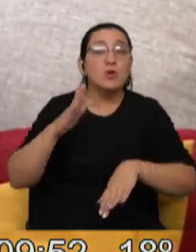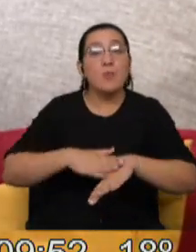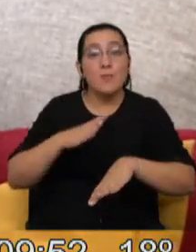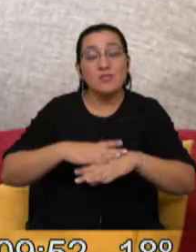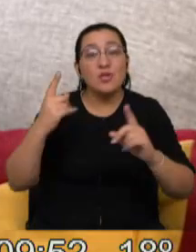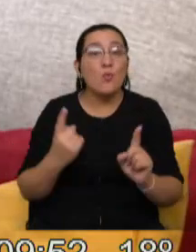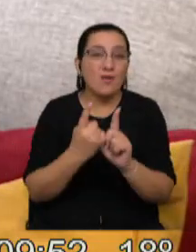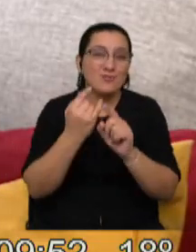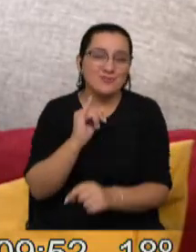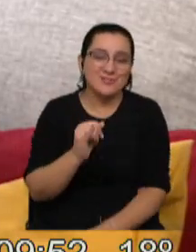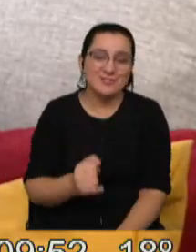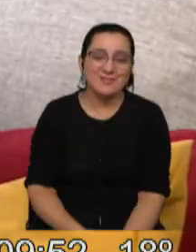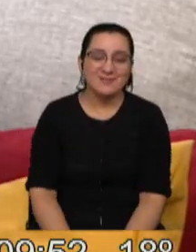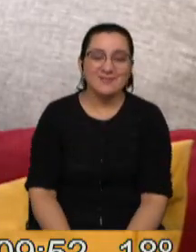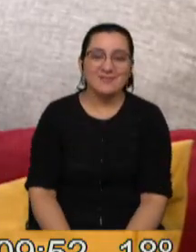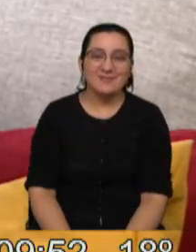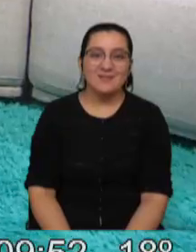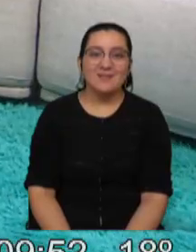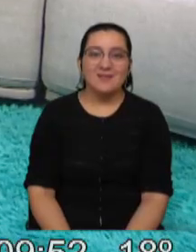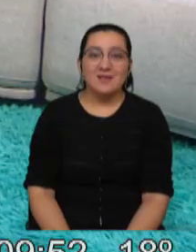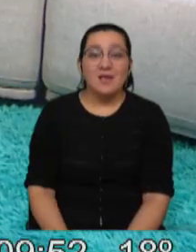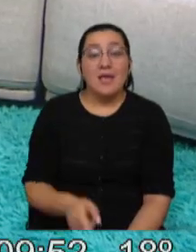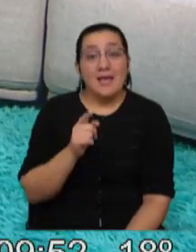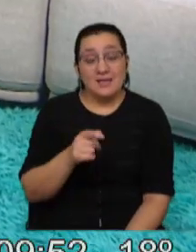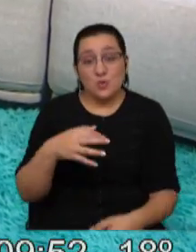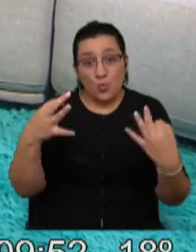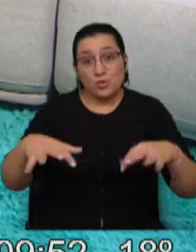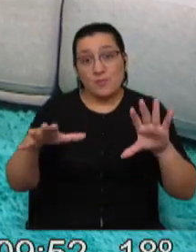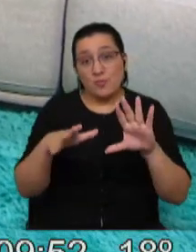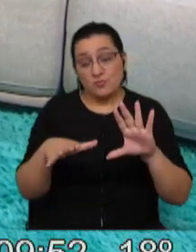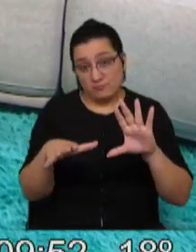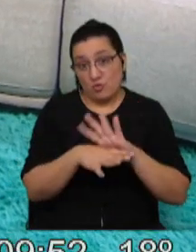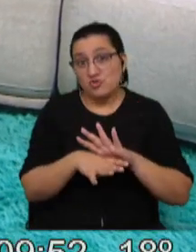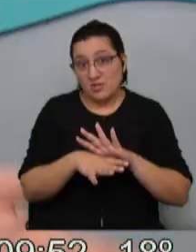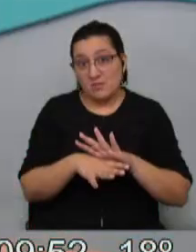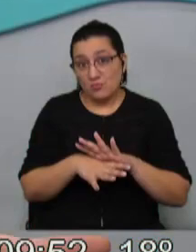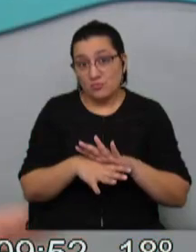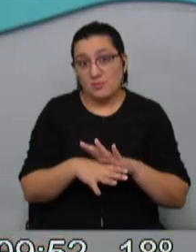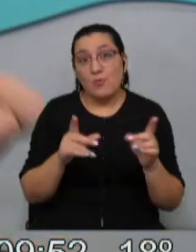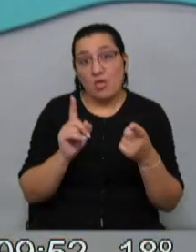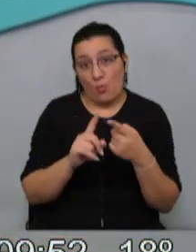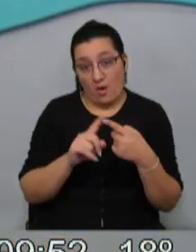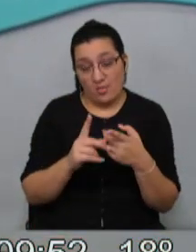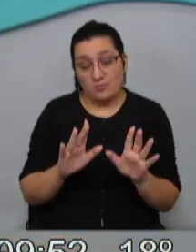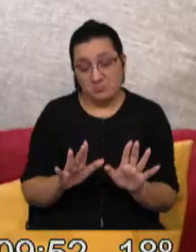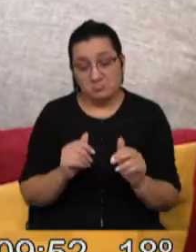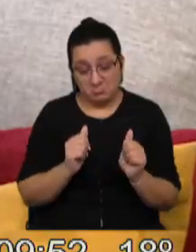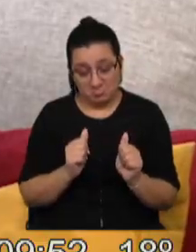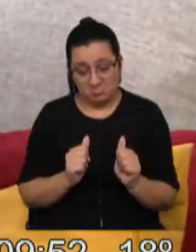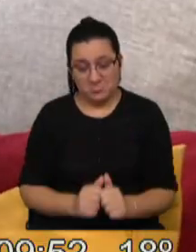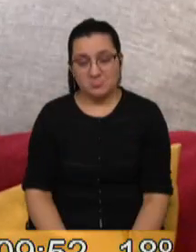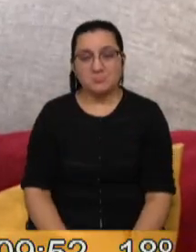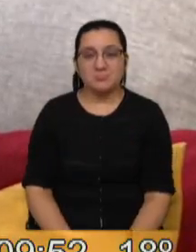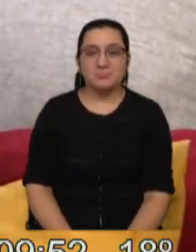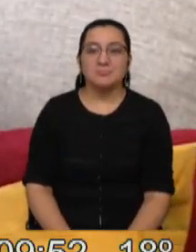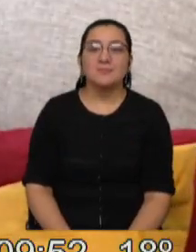encuentro. El momento del encuentro. Exacto. Sí. ¿Viste? En algo estamos de acuerdo. ¿Sí? ¿En lo del vino? No, del encuentro. el encuentro,